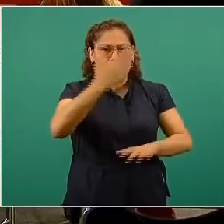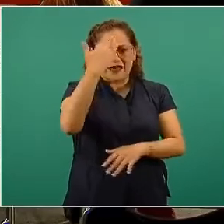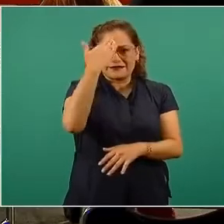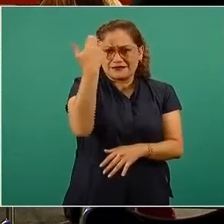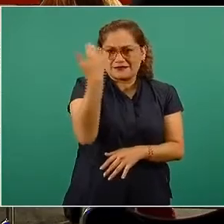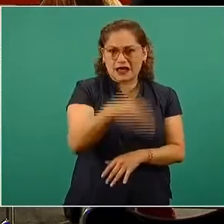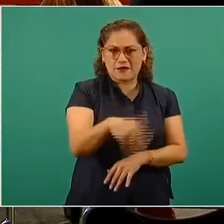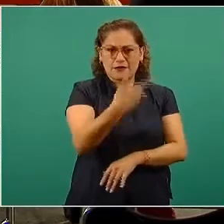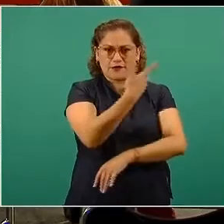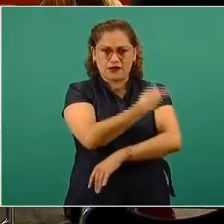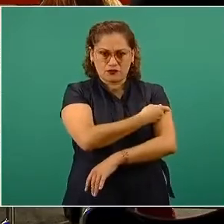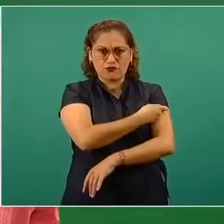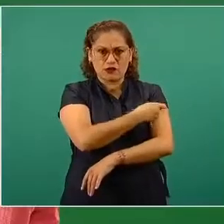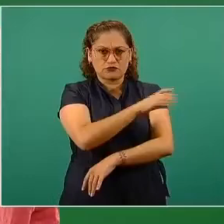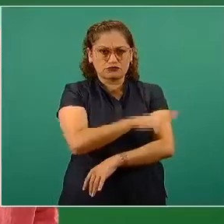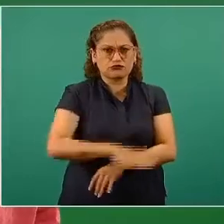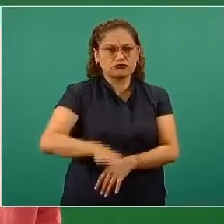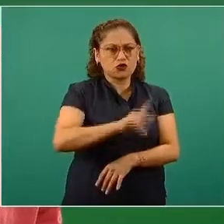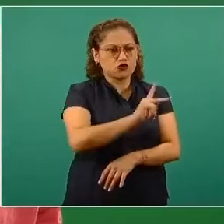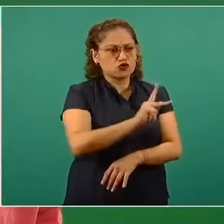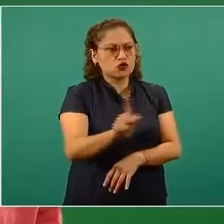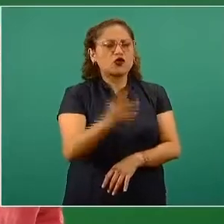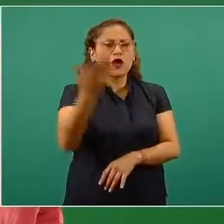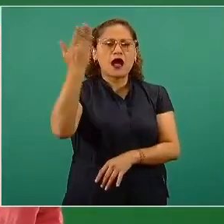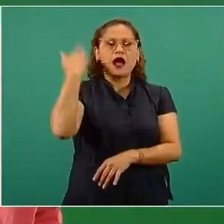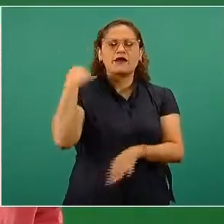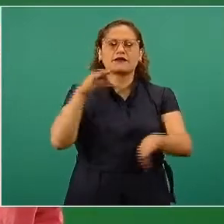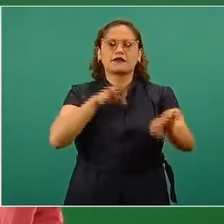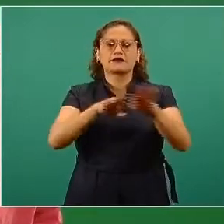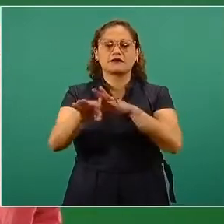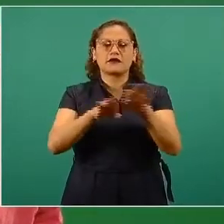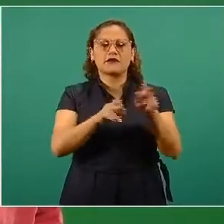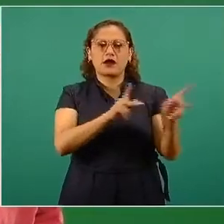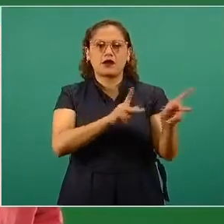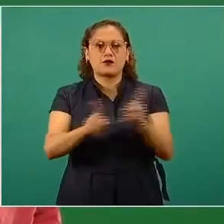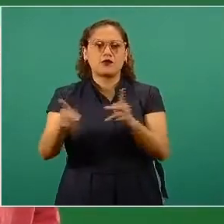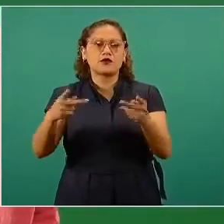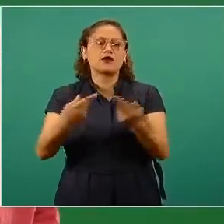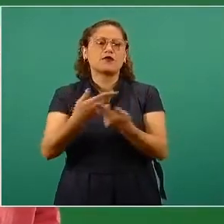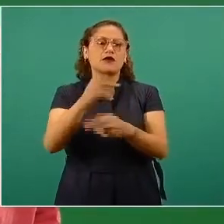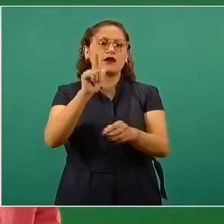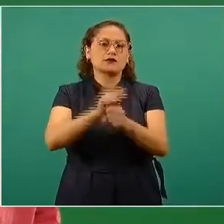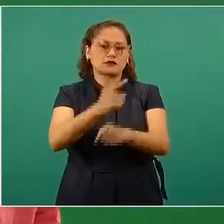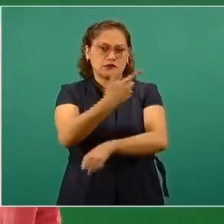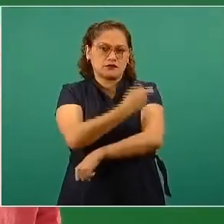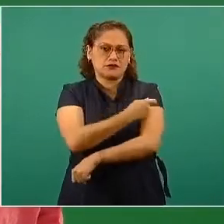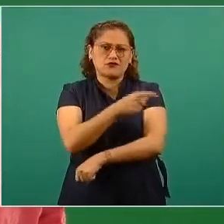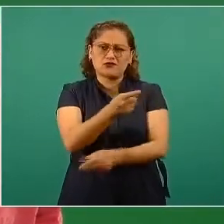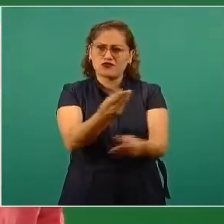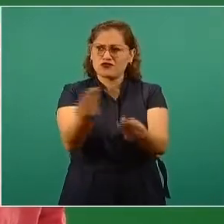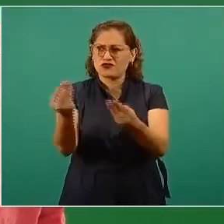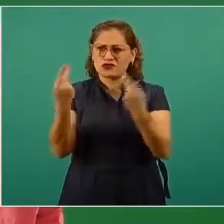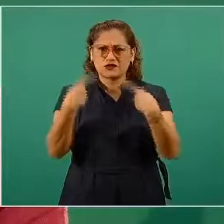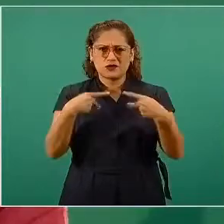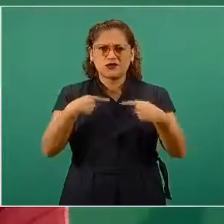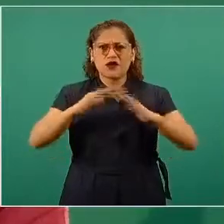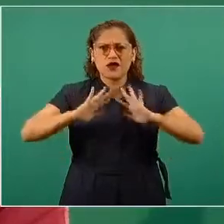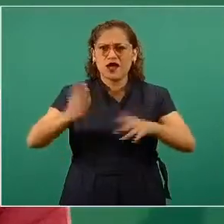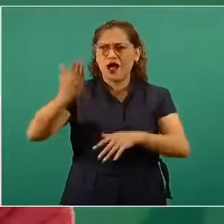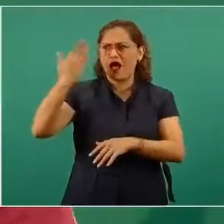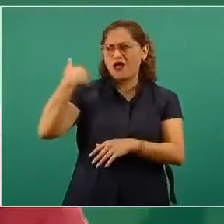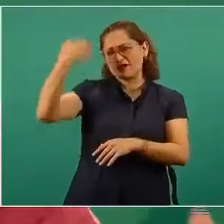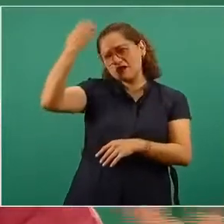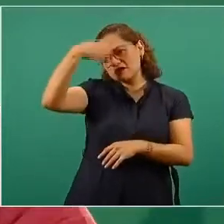personal viene de nuestro programa de vacunación universal, la mayoría tienen muchos años de experiencia y son quienes